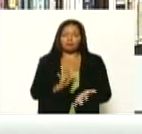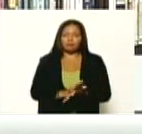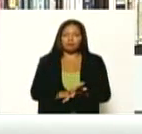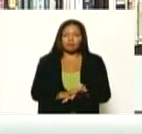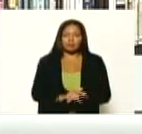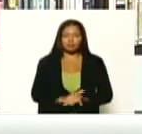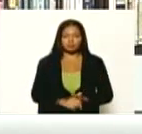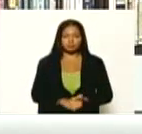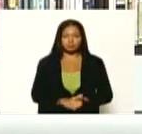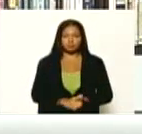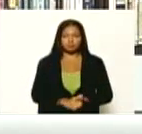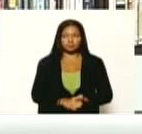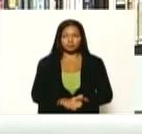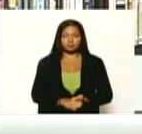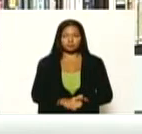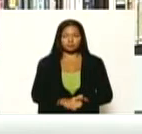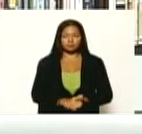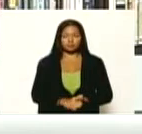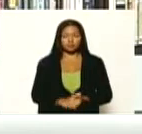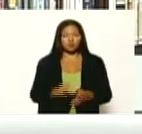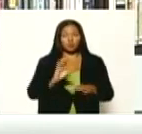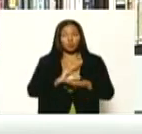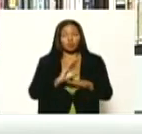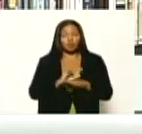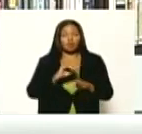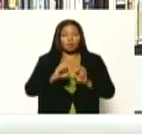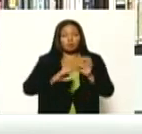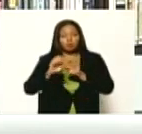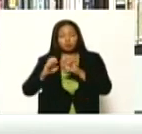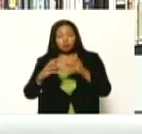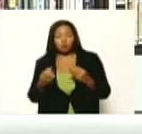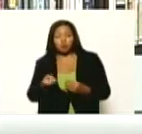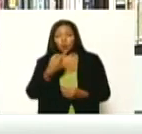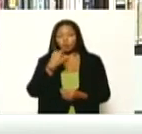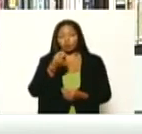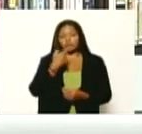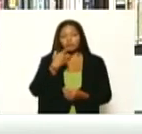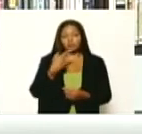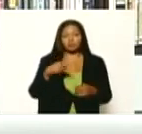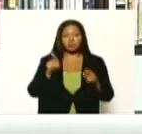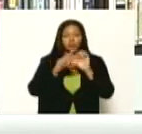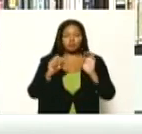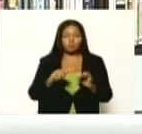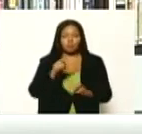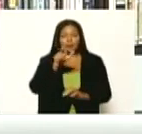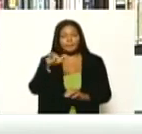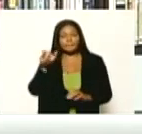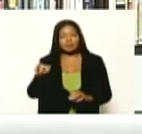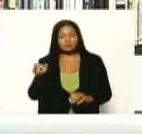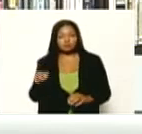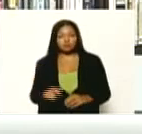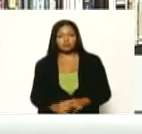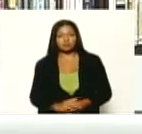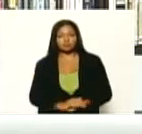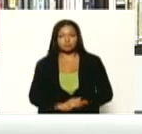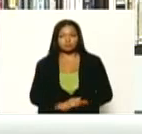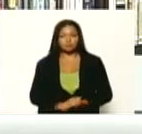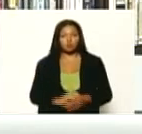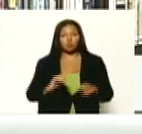en los cuidados, diagnósticos y tratamientos para gente